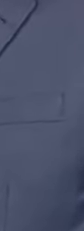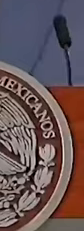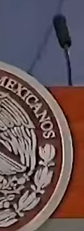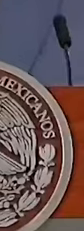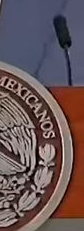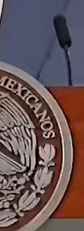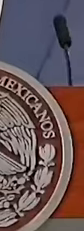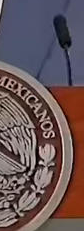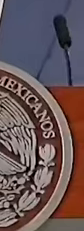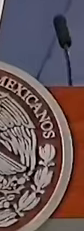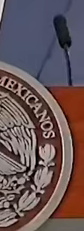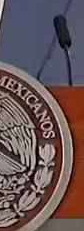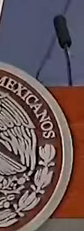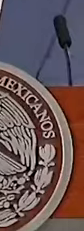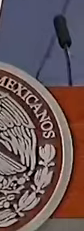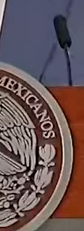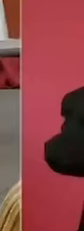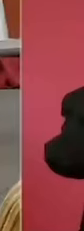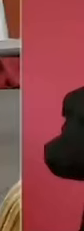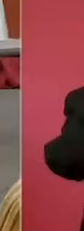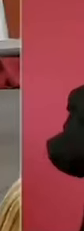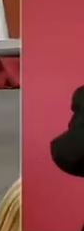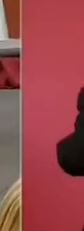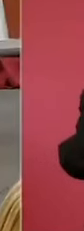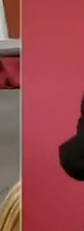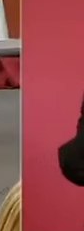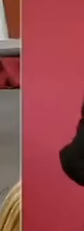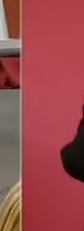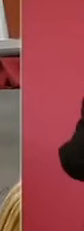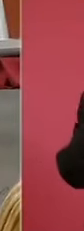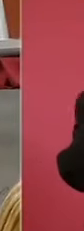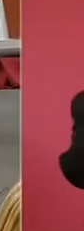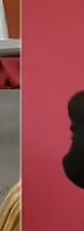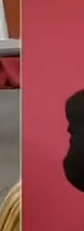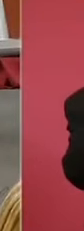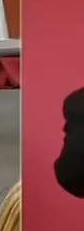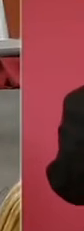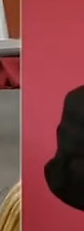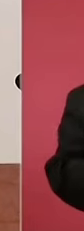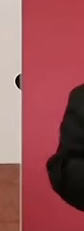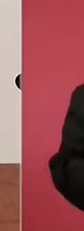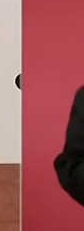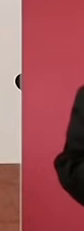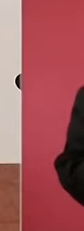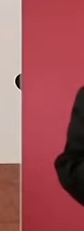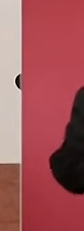Y ya que estamos en eso, también les voy a puntualizar